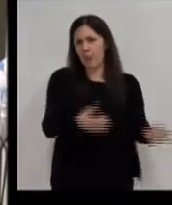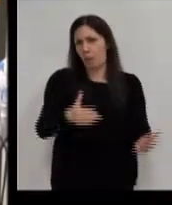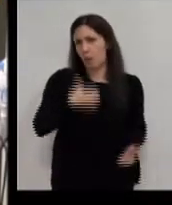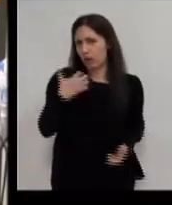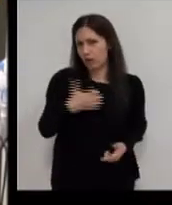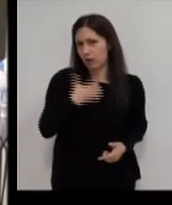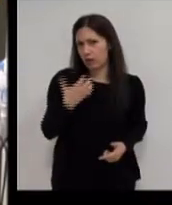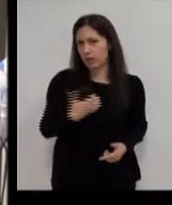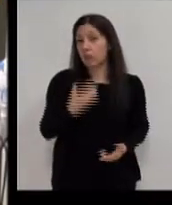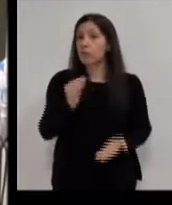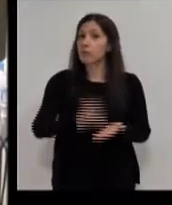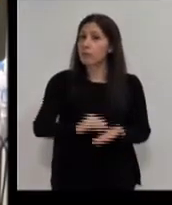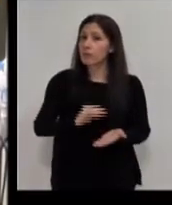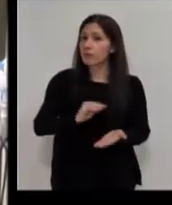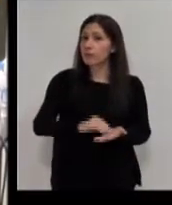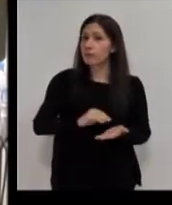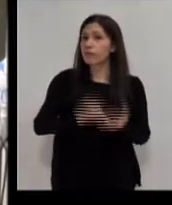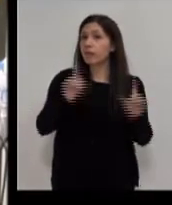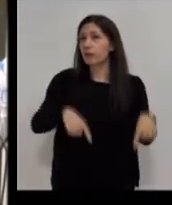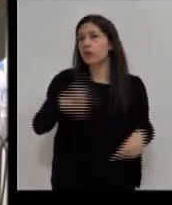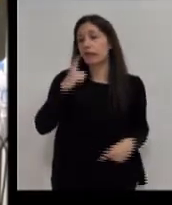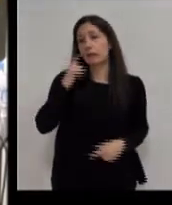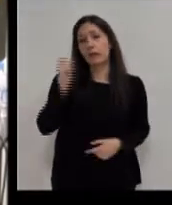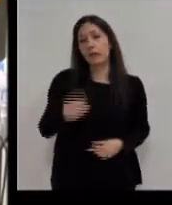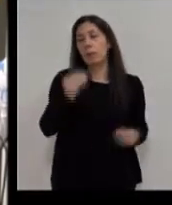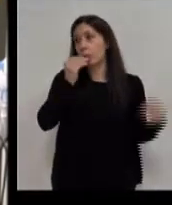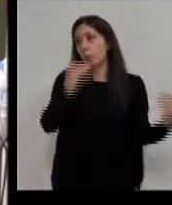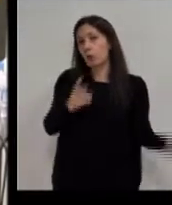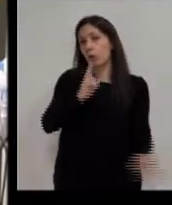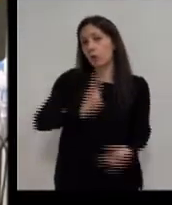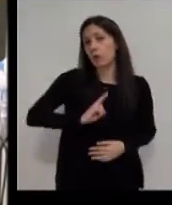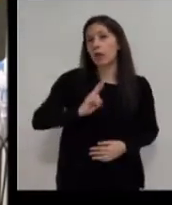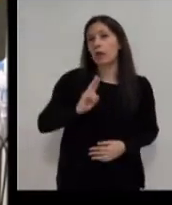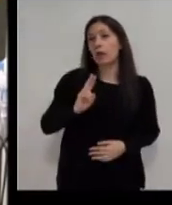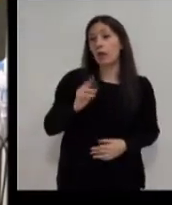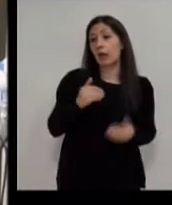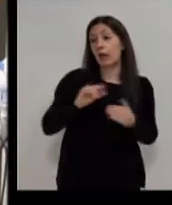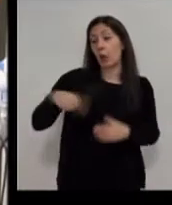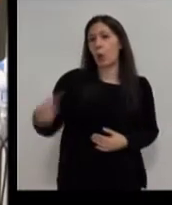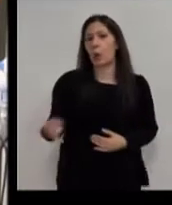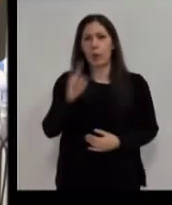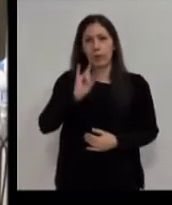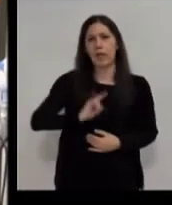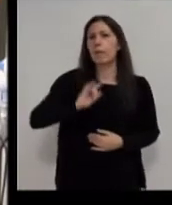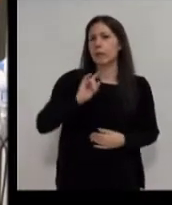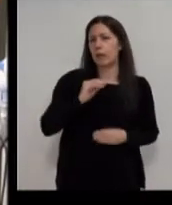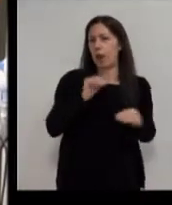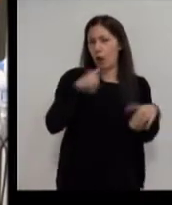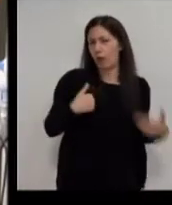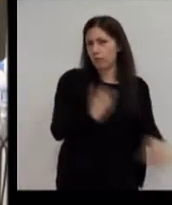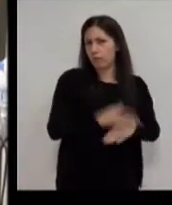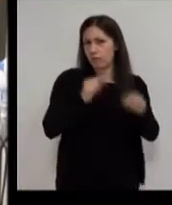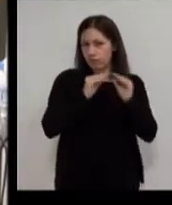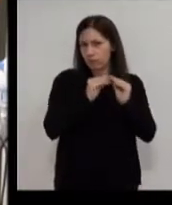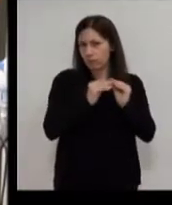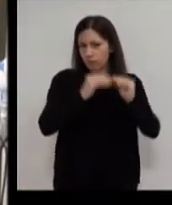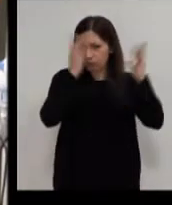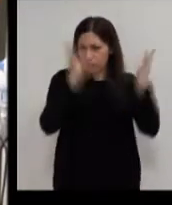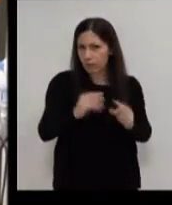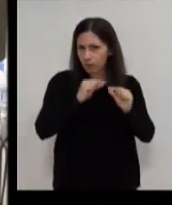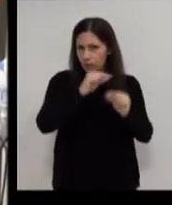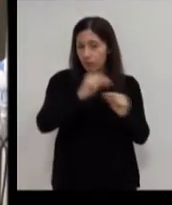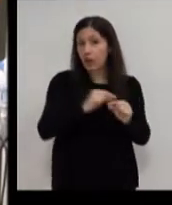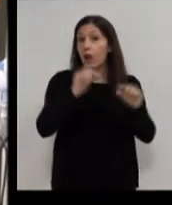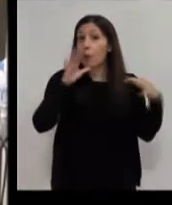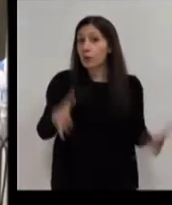que se lo preguntes porque es una molestia. En muchos casos me he encontrado que el típico, bueno, llámanos dentro de un rato que te lo medimos.